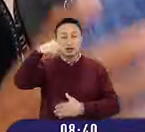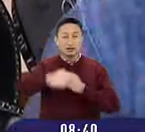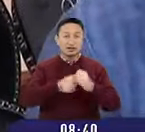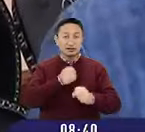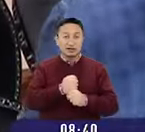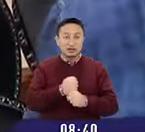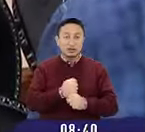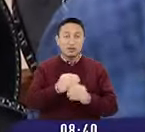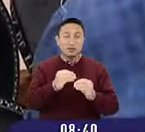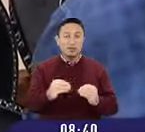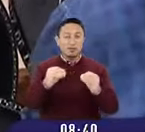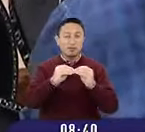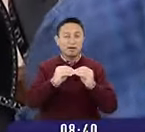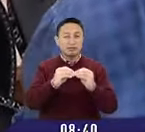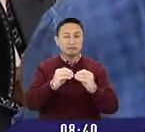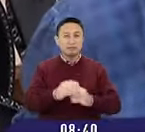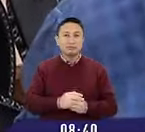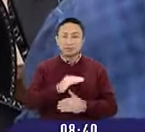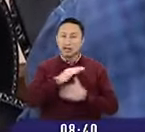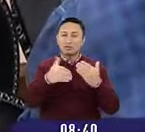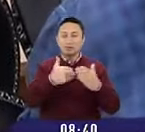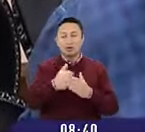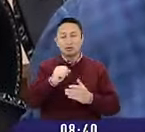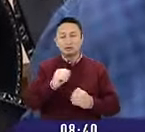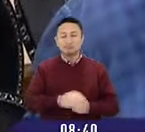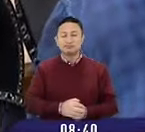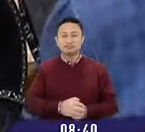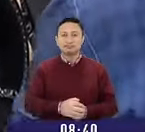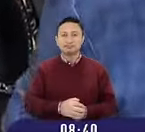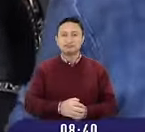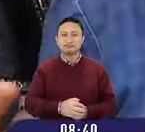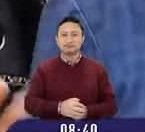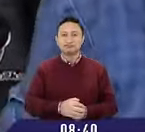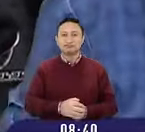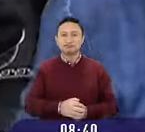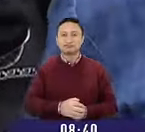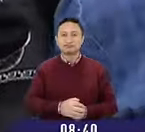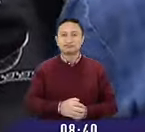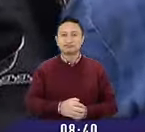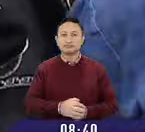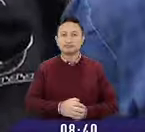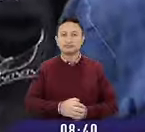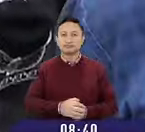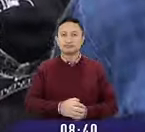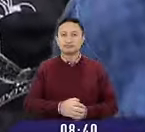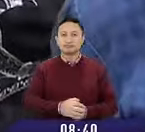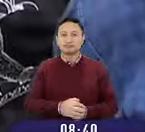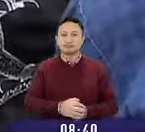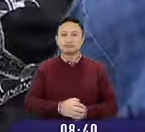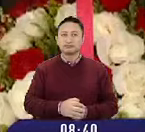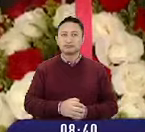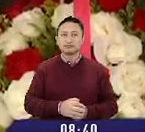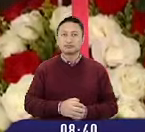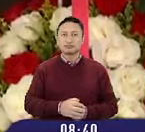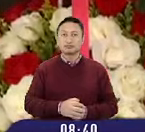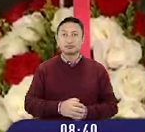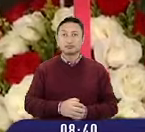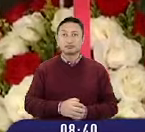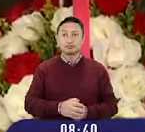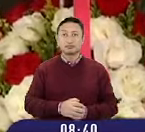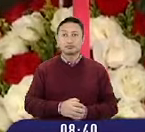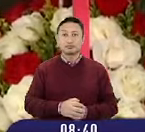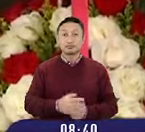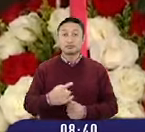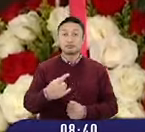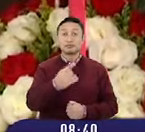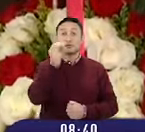poquito, ha habido un poco más de demanda. Para todos, más que todo estamos un poquito mejorcitos en ese sentido. ¿Cómo dejar de lado